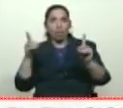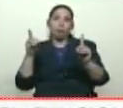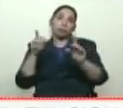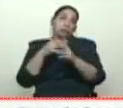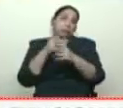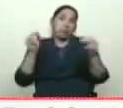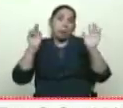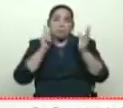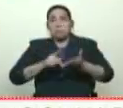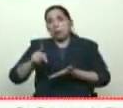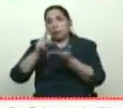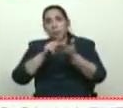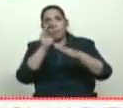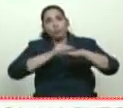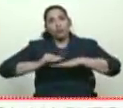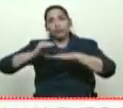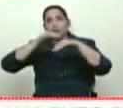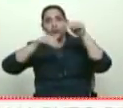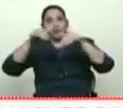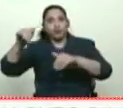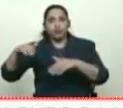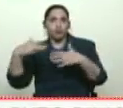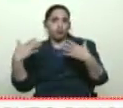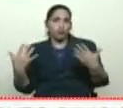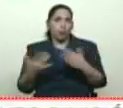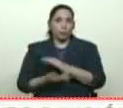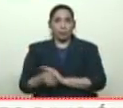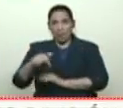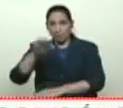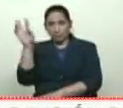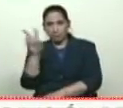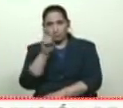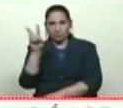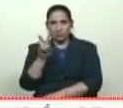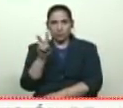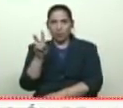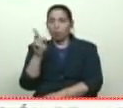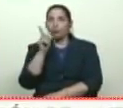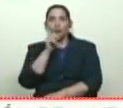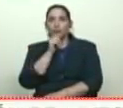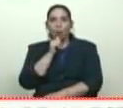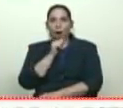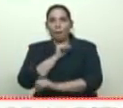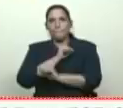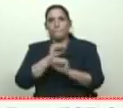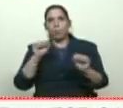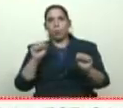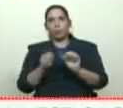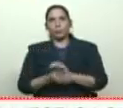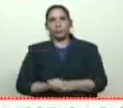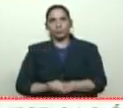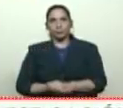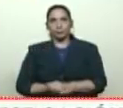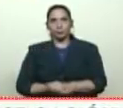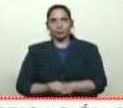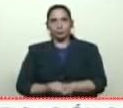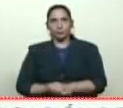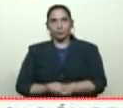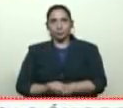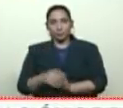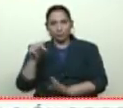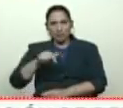en una convocatoria electoral. Eso es parte. Por eso en Venezuela no es obligatorio votar.